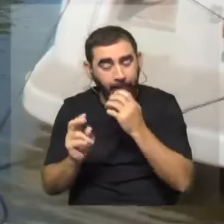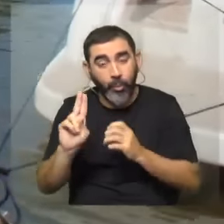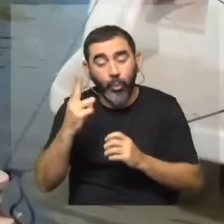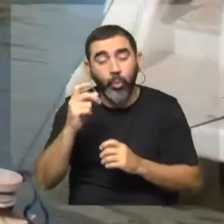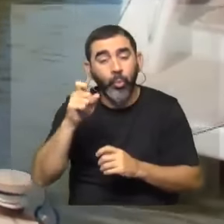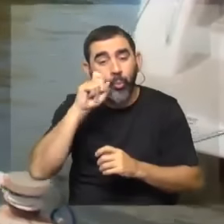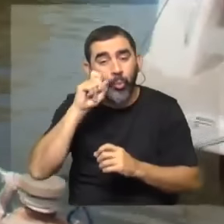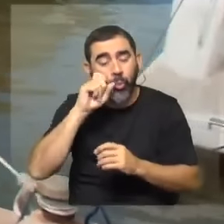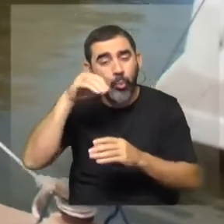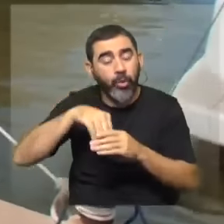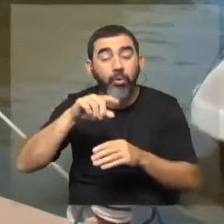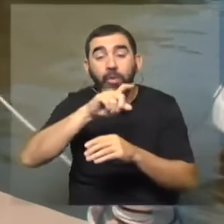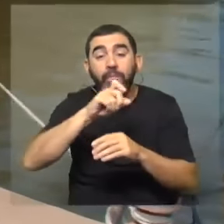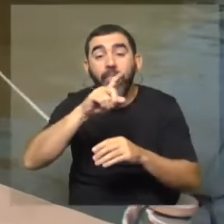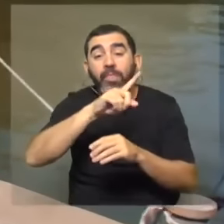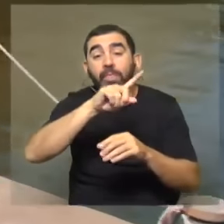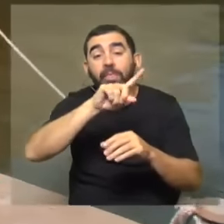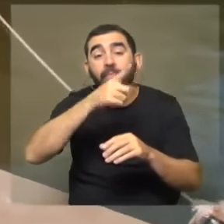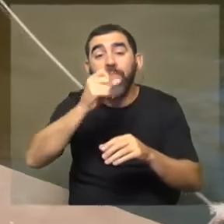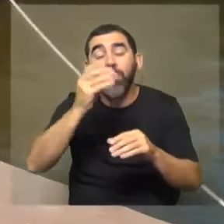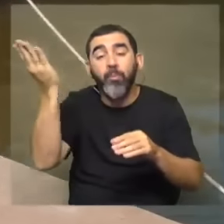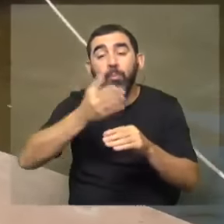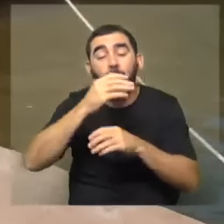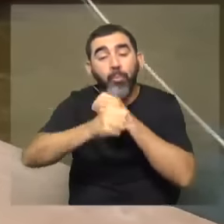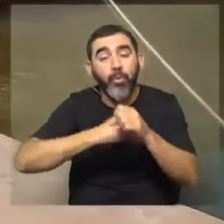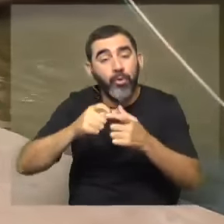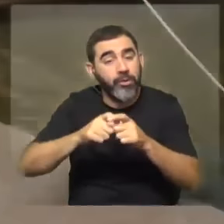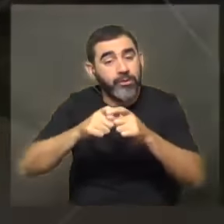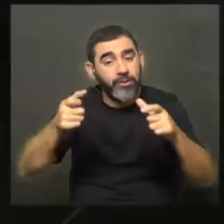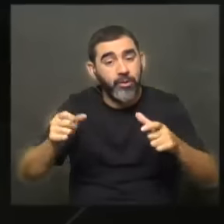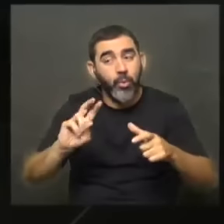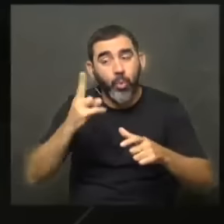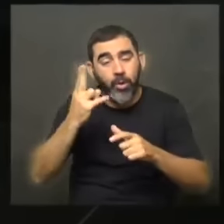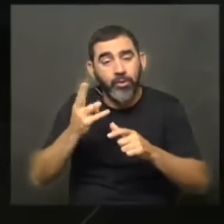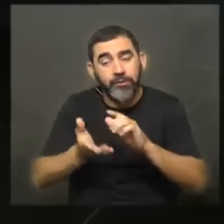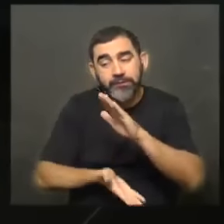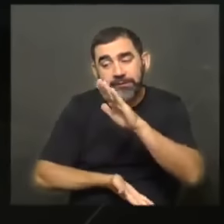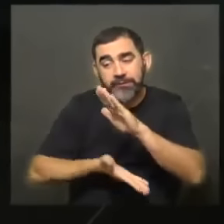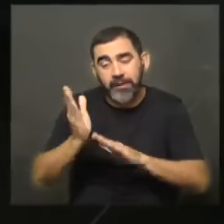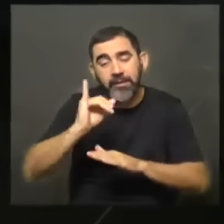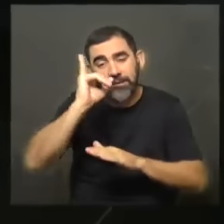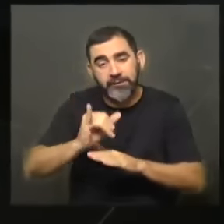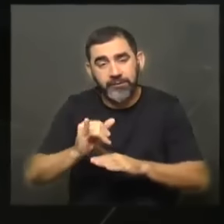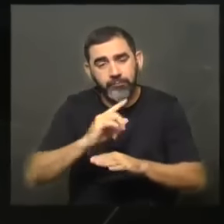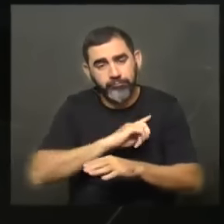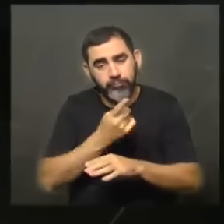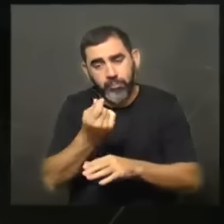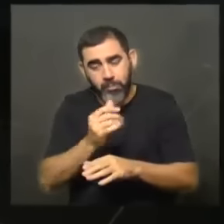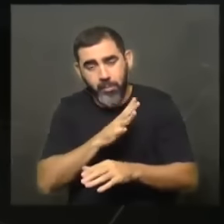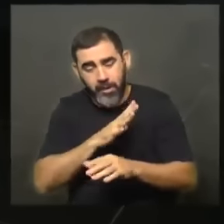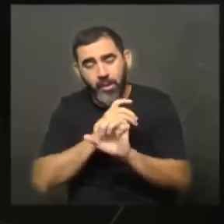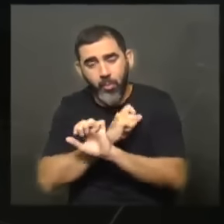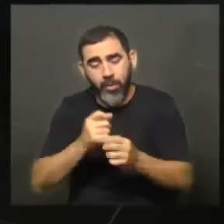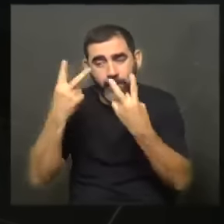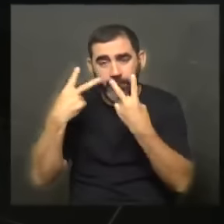entorno del 10% en forma anual o sea los uruguayos aunque salgan porque bueno tienen poder adquisitivo pueden y